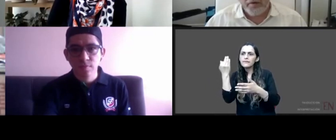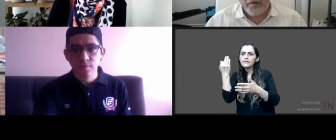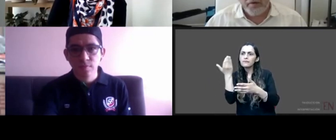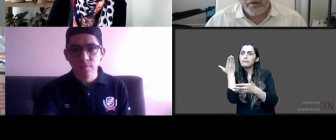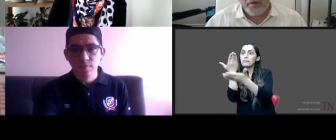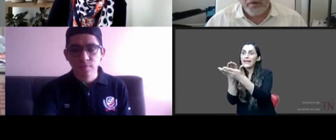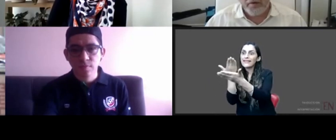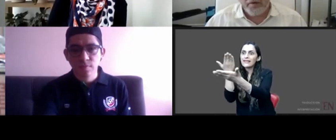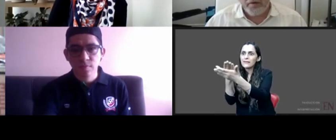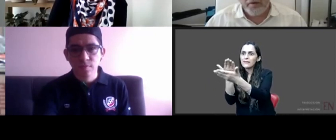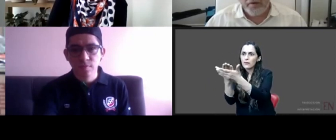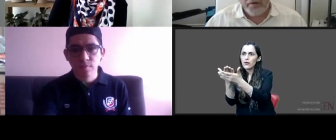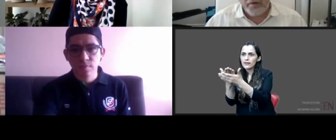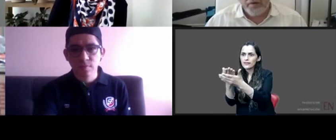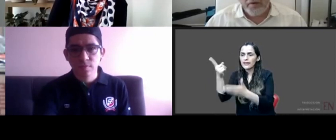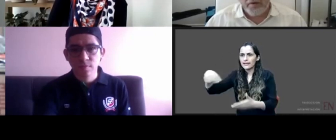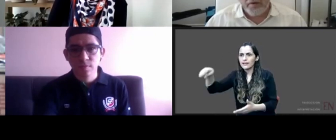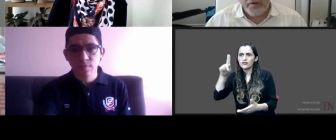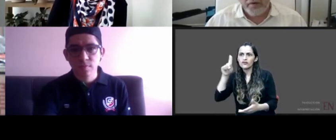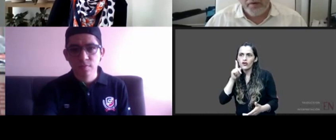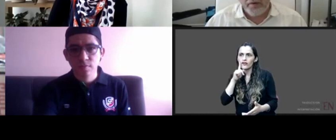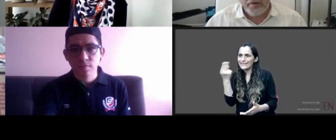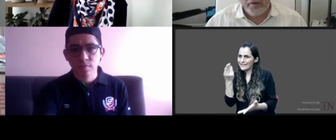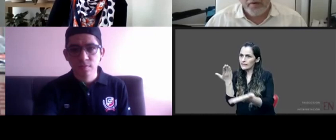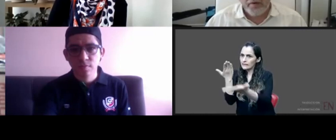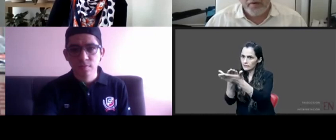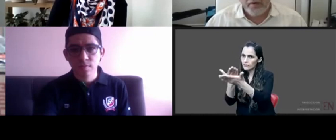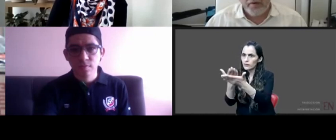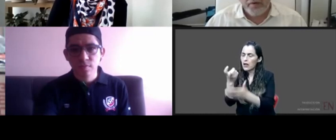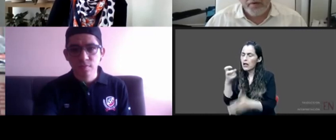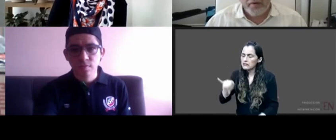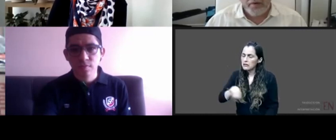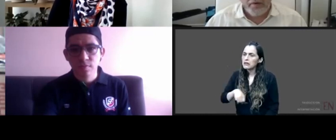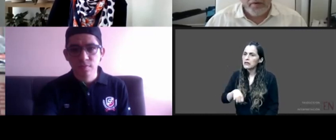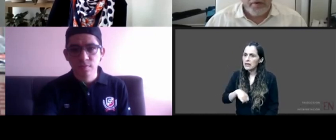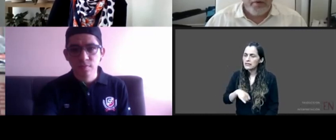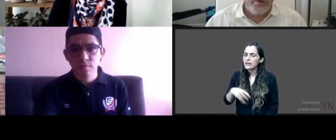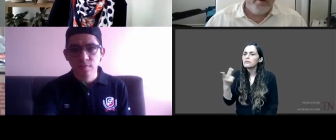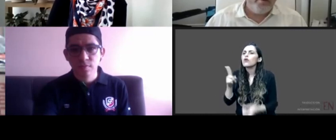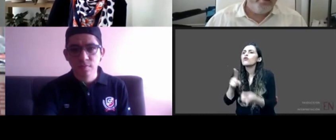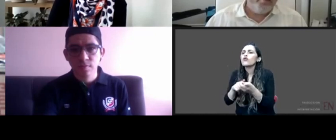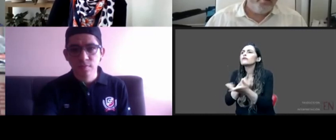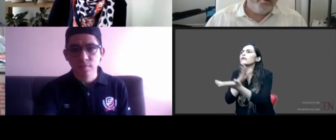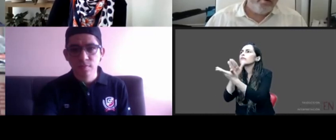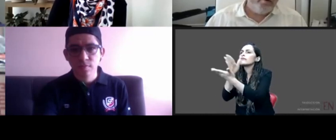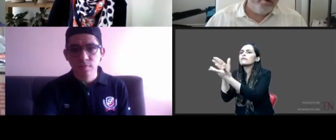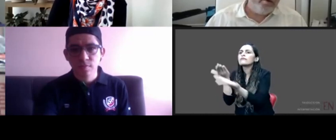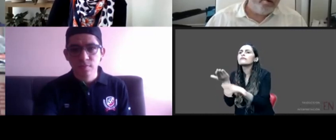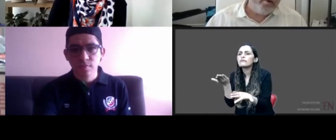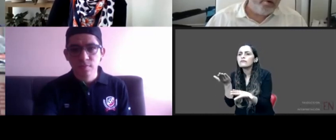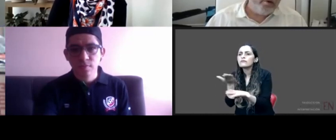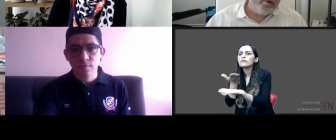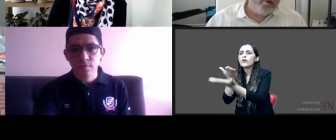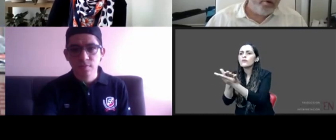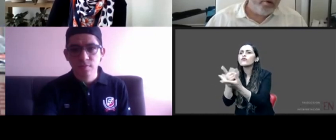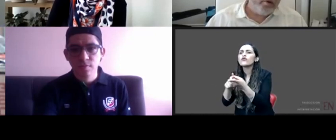ir. Entonces, muy interesante, nos estamos acercando ya a la última parte